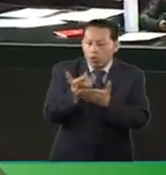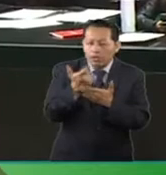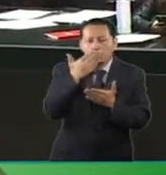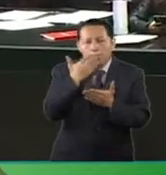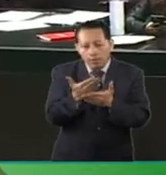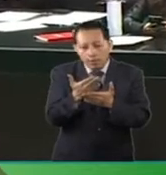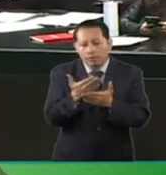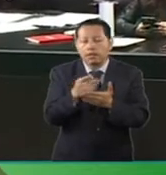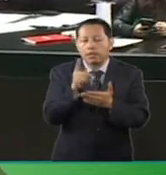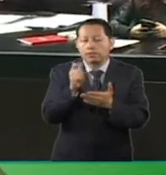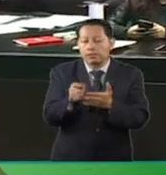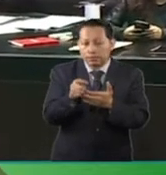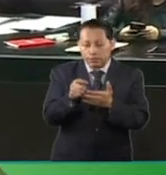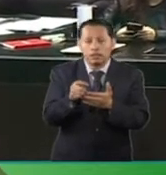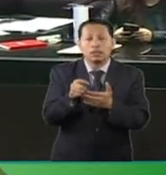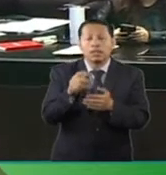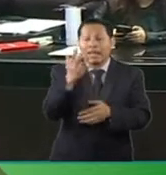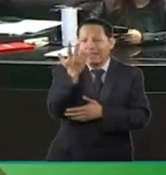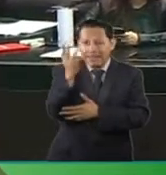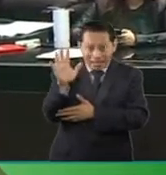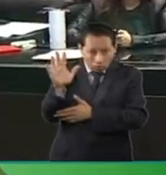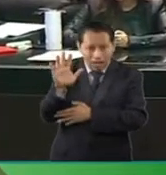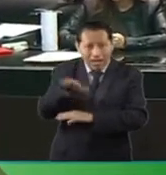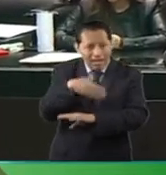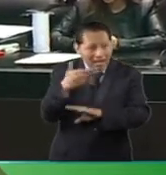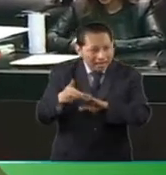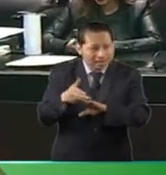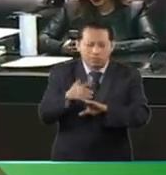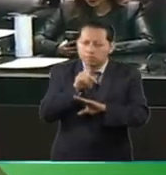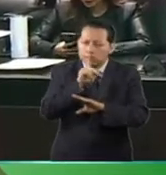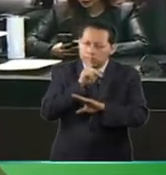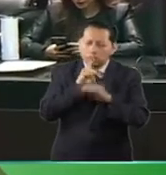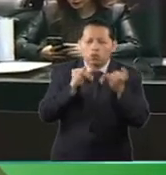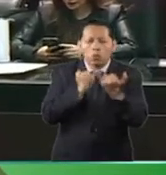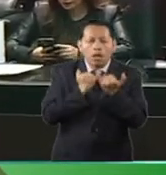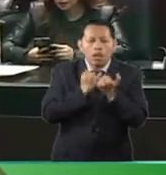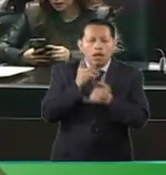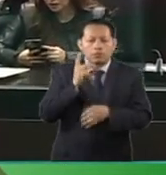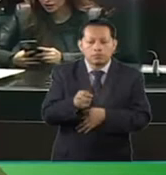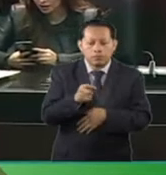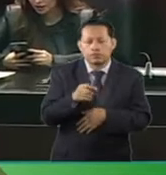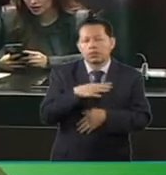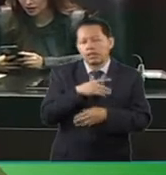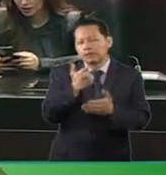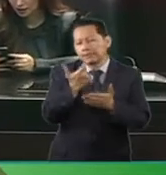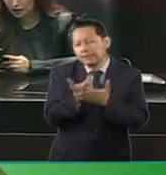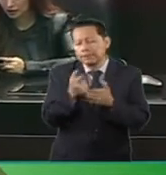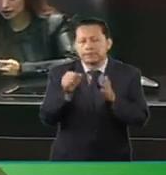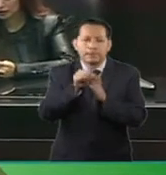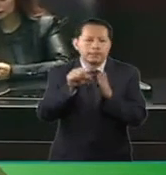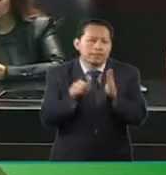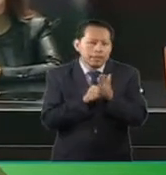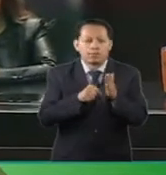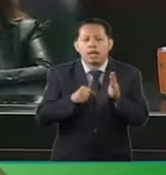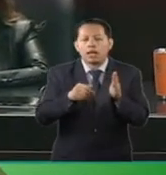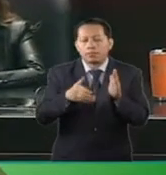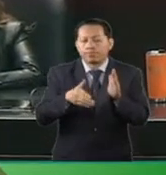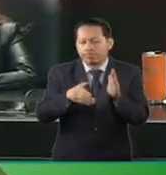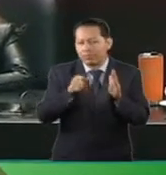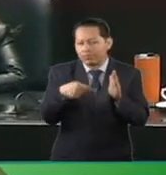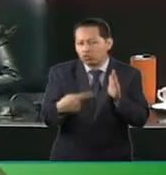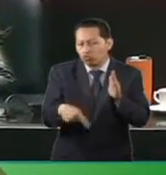vaya en detrimento ni de la naturaleza ni de las capacidades del sistema productivo